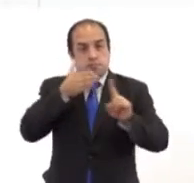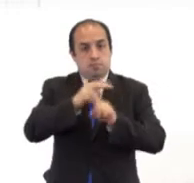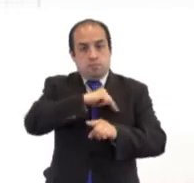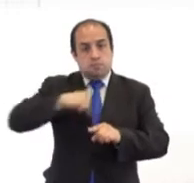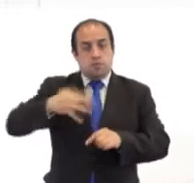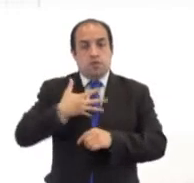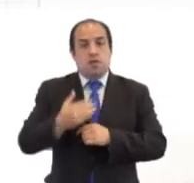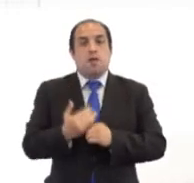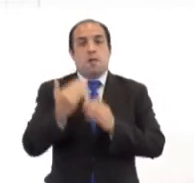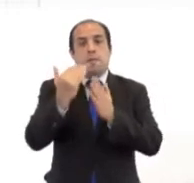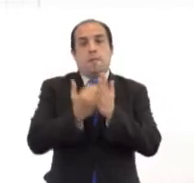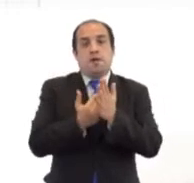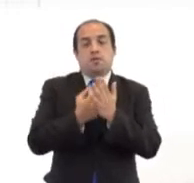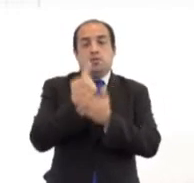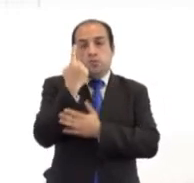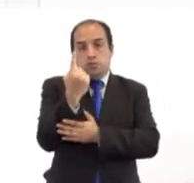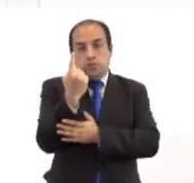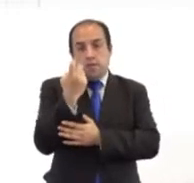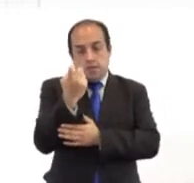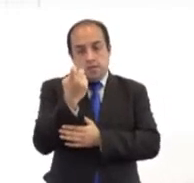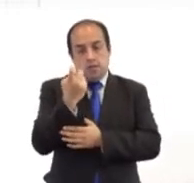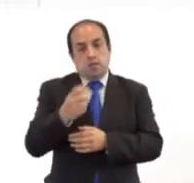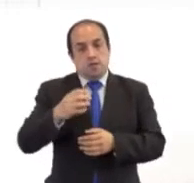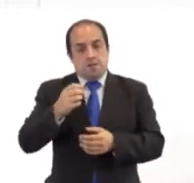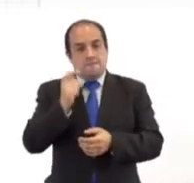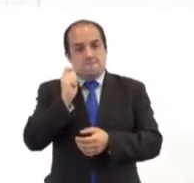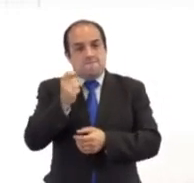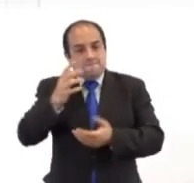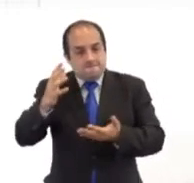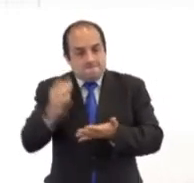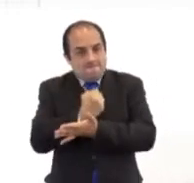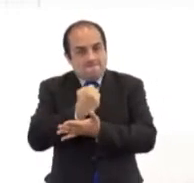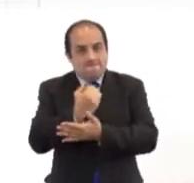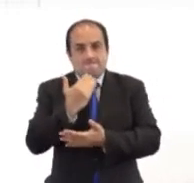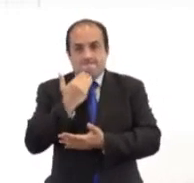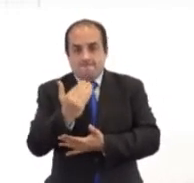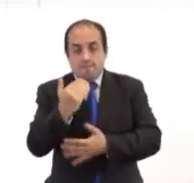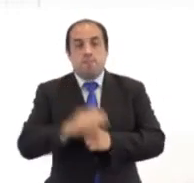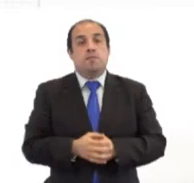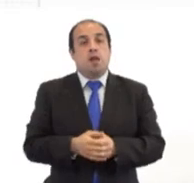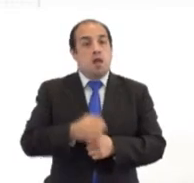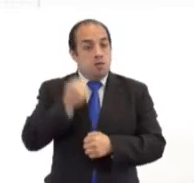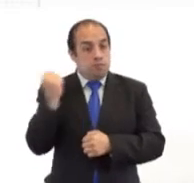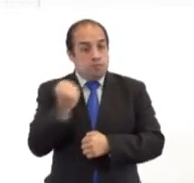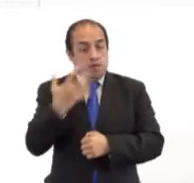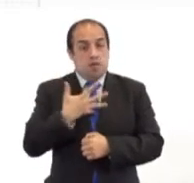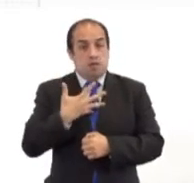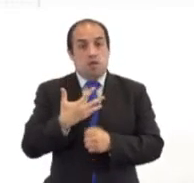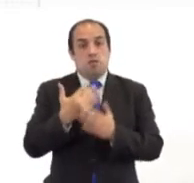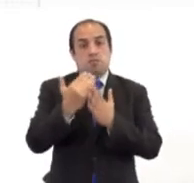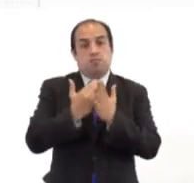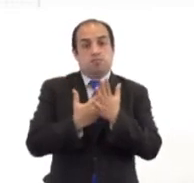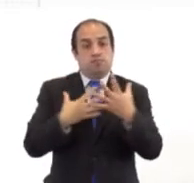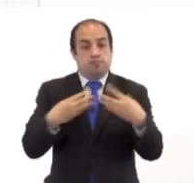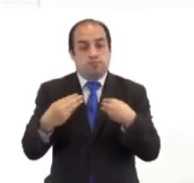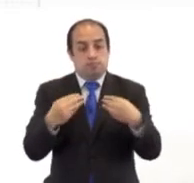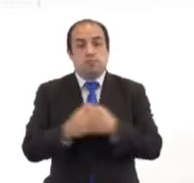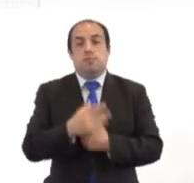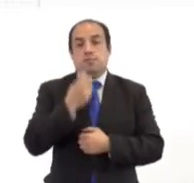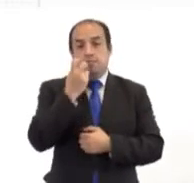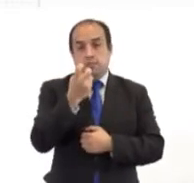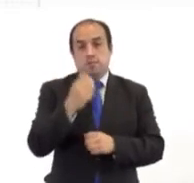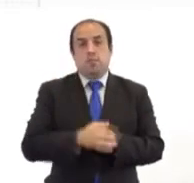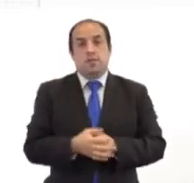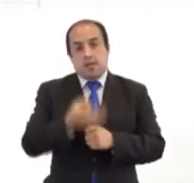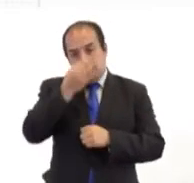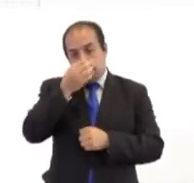tasas reproductivas menores a 1, eso ya era ganancia, y afortunadamente estamos teniendo tasas reproductivas mucho más bajas que eso, cerca